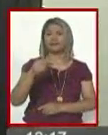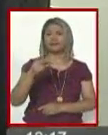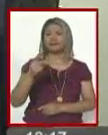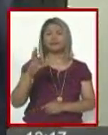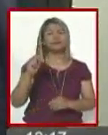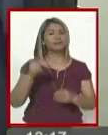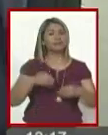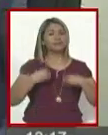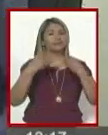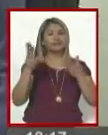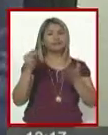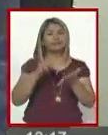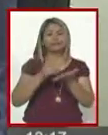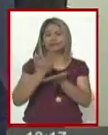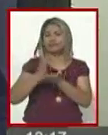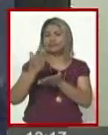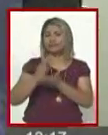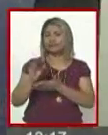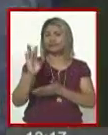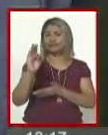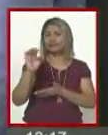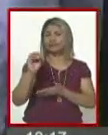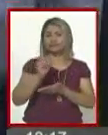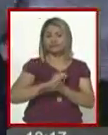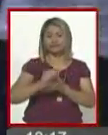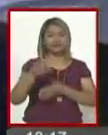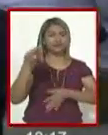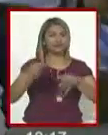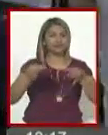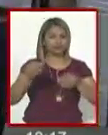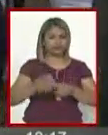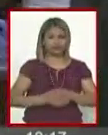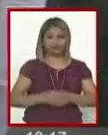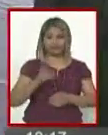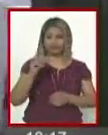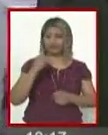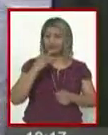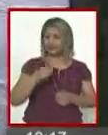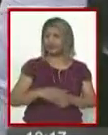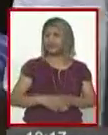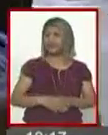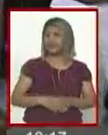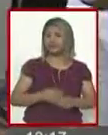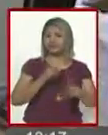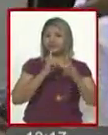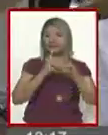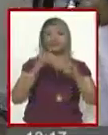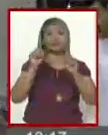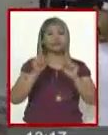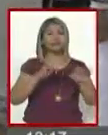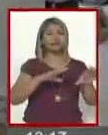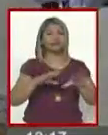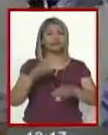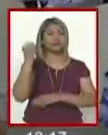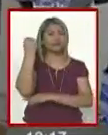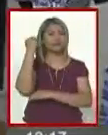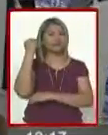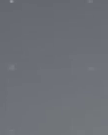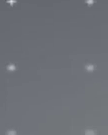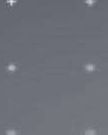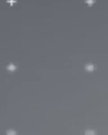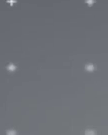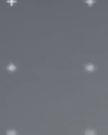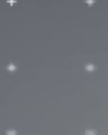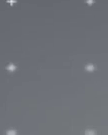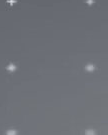él hubiera emitido memorándums de despidos a 70 secretarios de juzgados, que no descartó de que la instrucción podría haber llegado de Sucre.